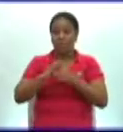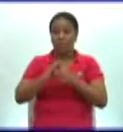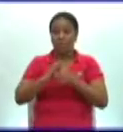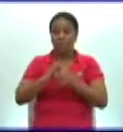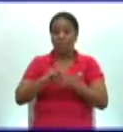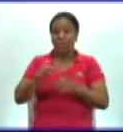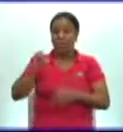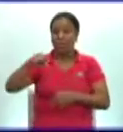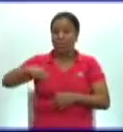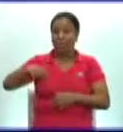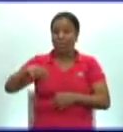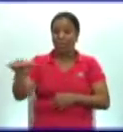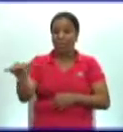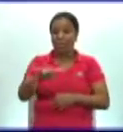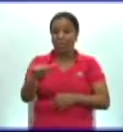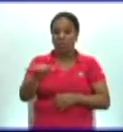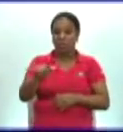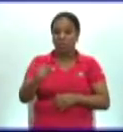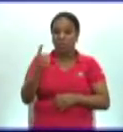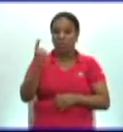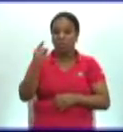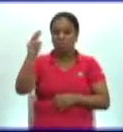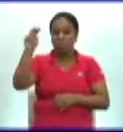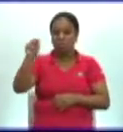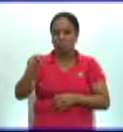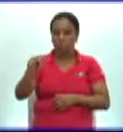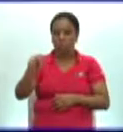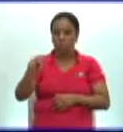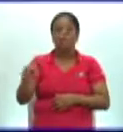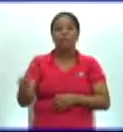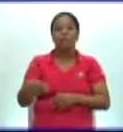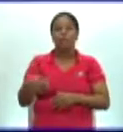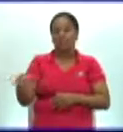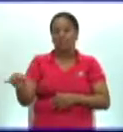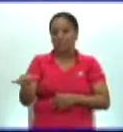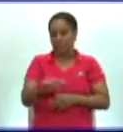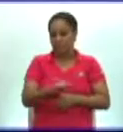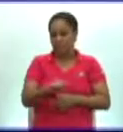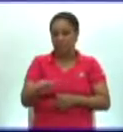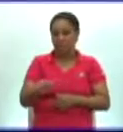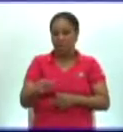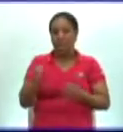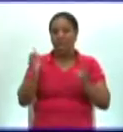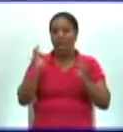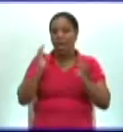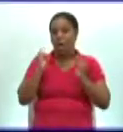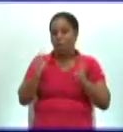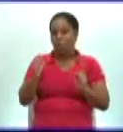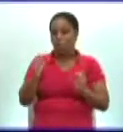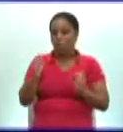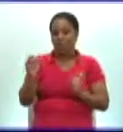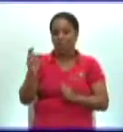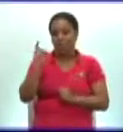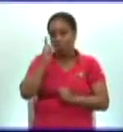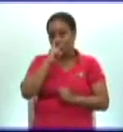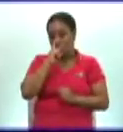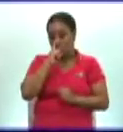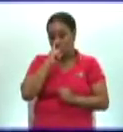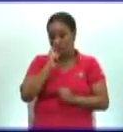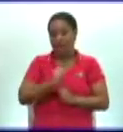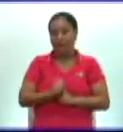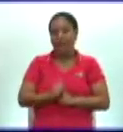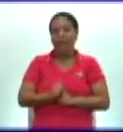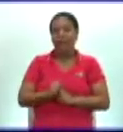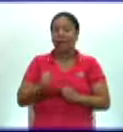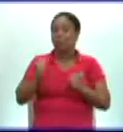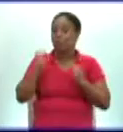igual a 1 newton. Y que actúa también la fuerza normal, que como ya conocen, son